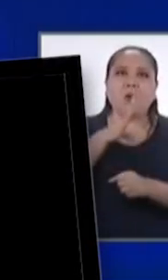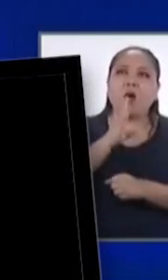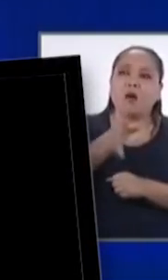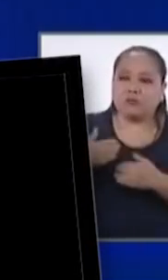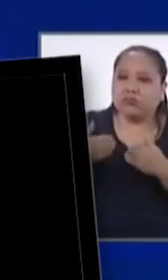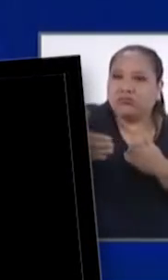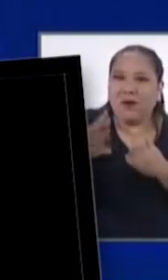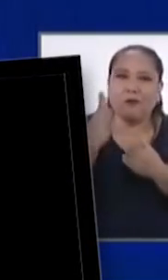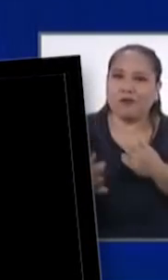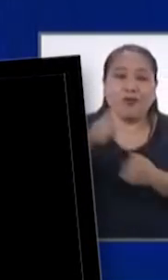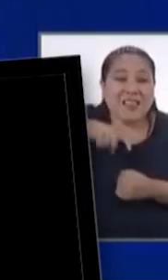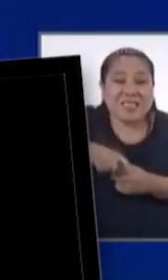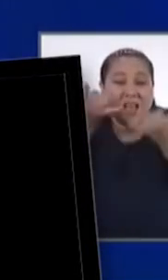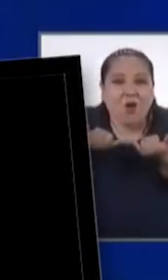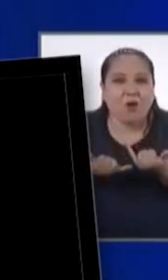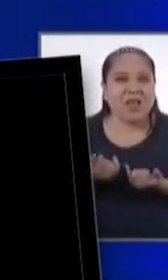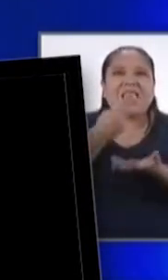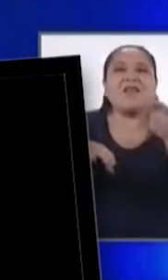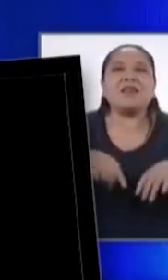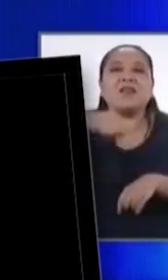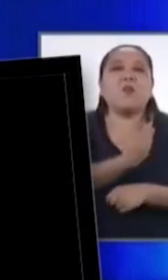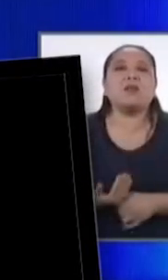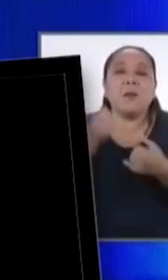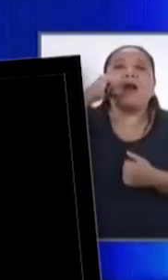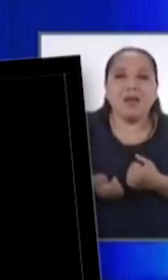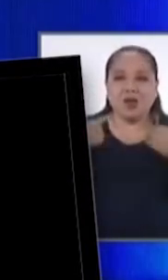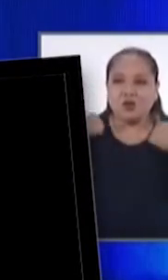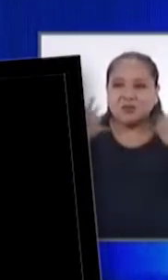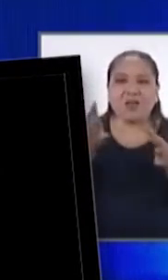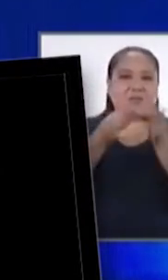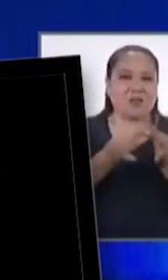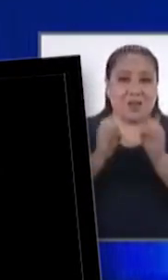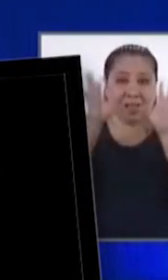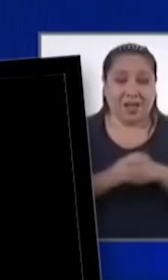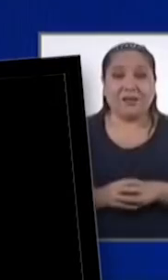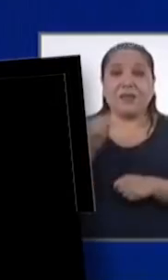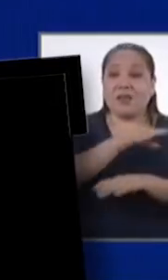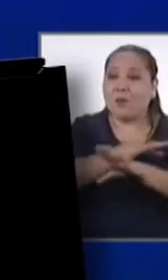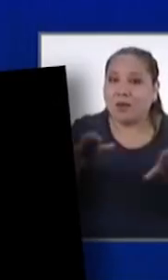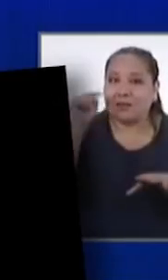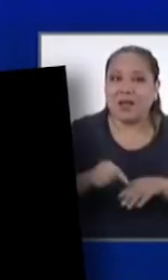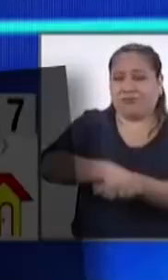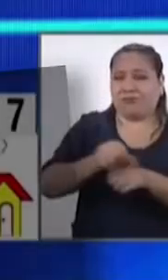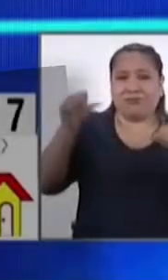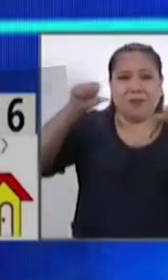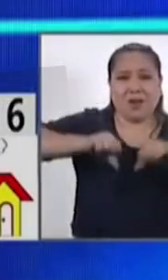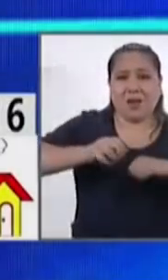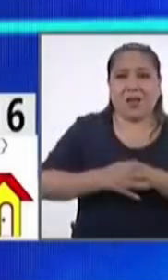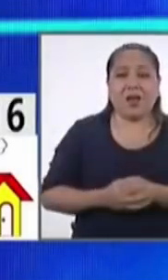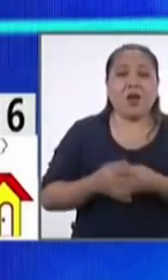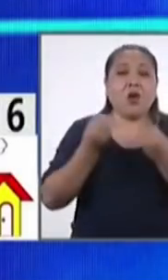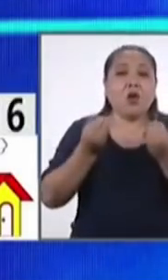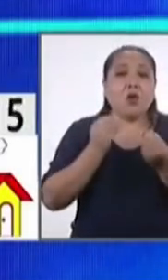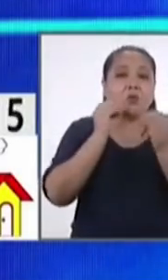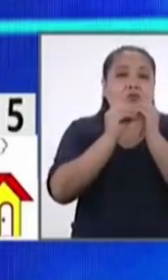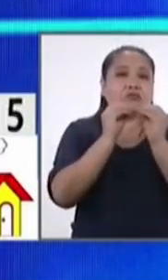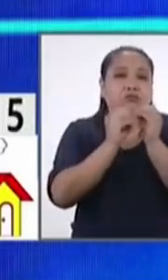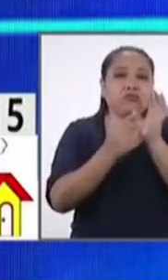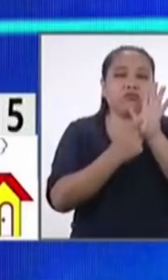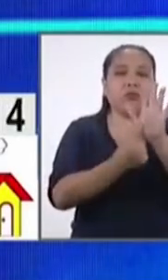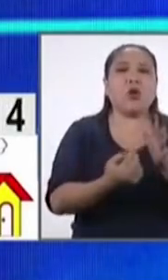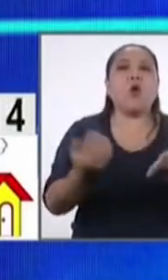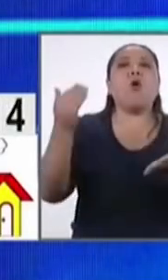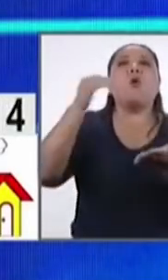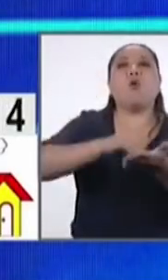aseguró que fue el ministro del interior con mayor aceptación en la historia de la república peruana y andrés alcántara insistió en un